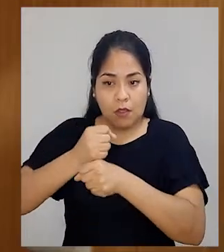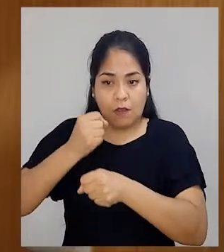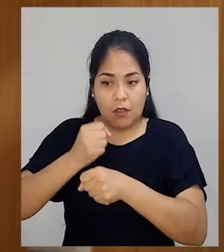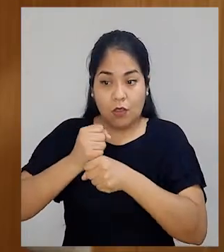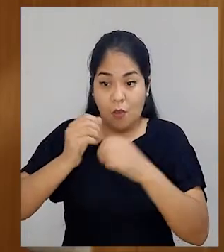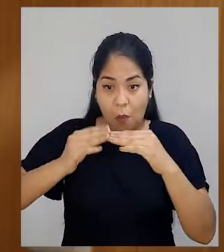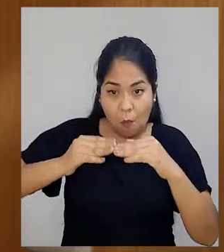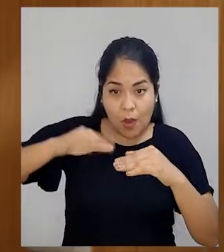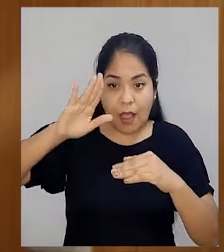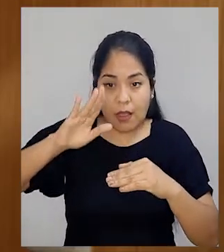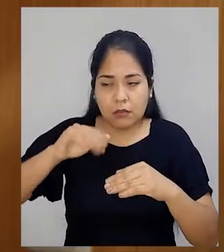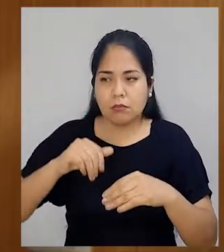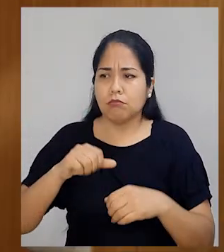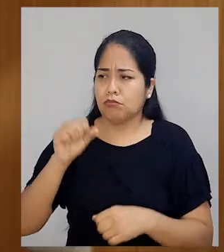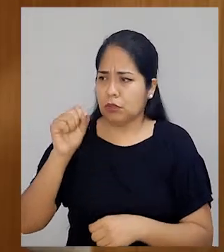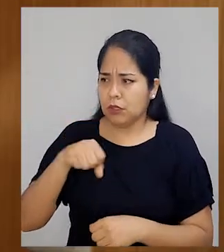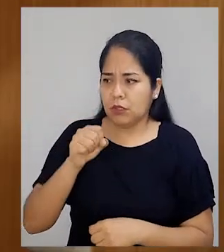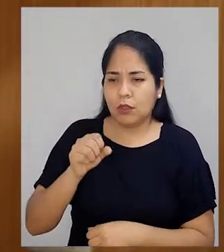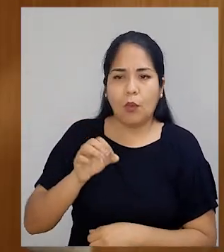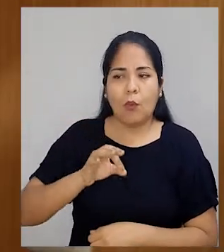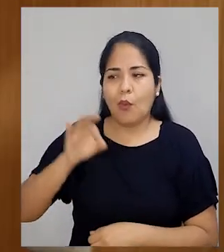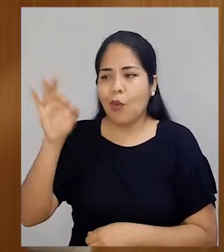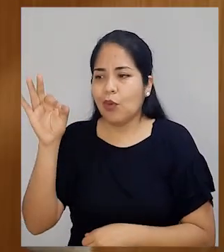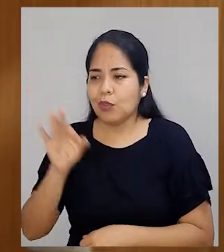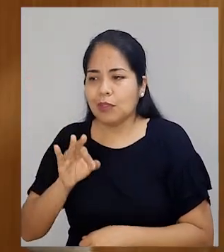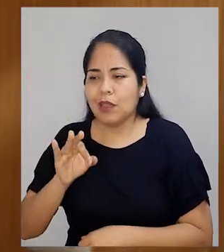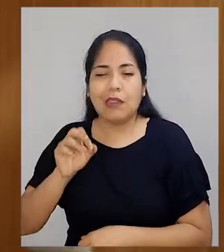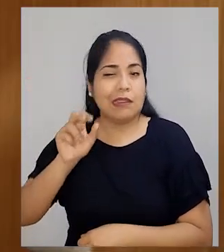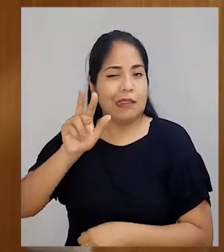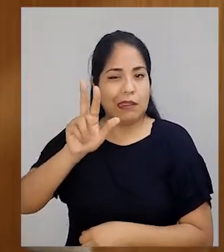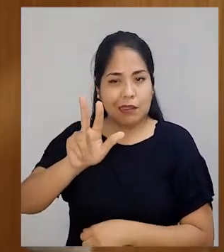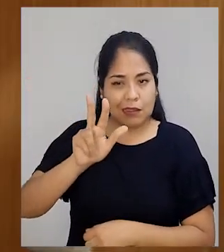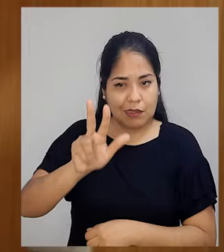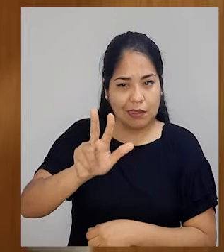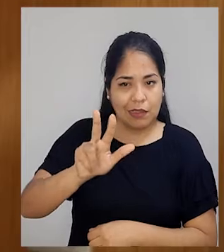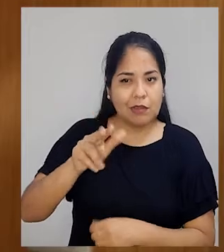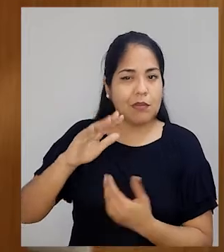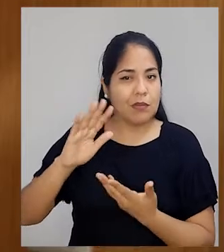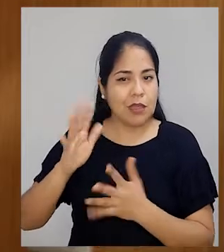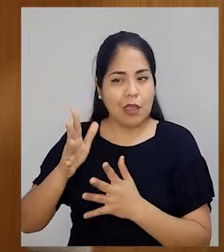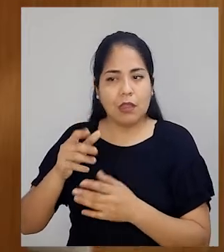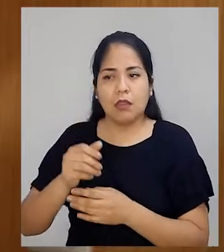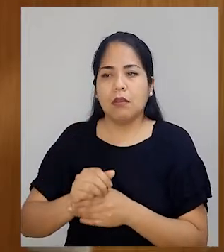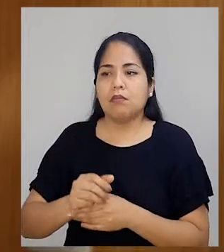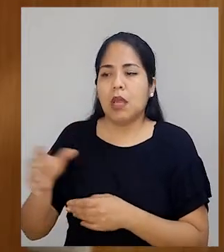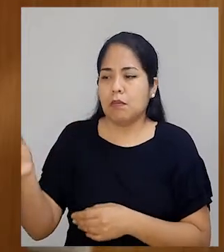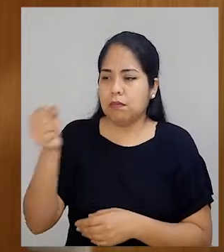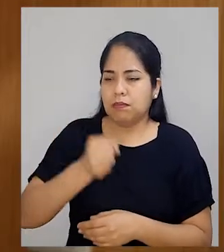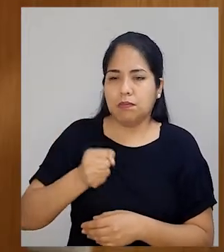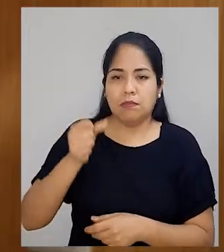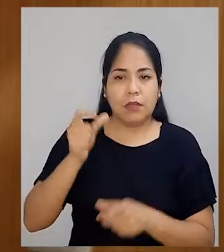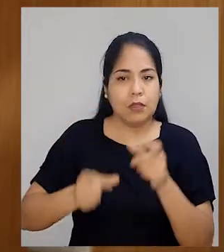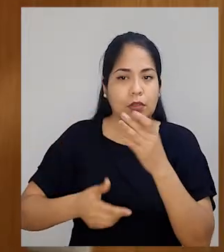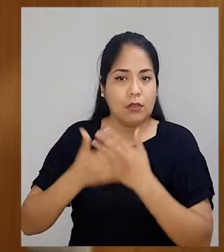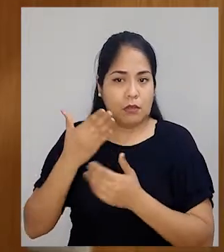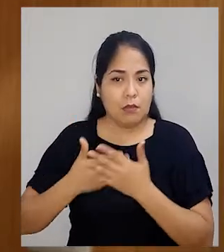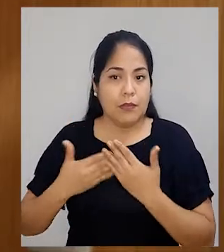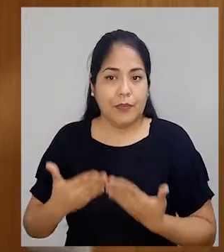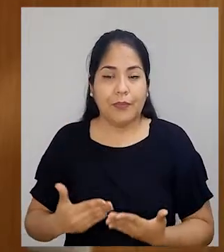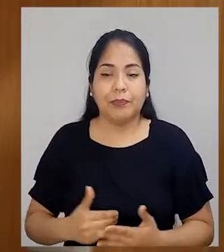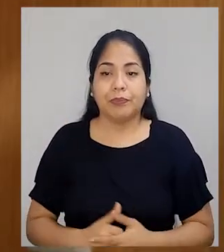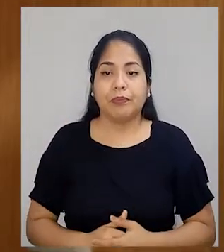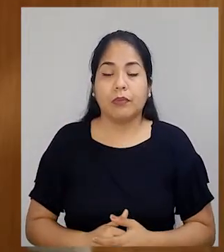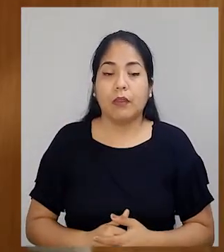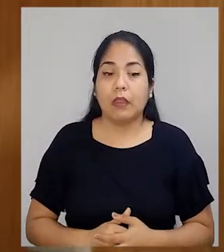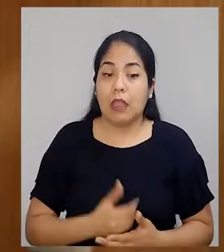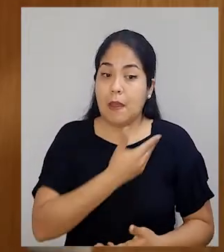cuentan con más de 50 trabajadores de reservar por lo menos el 3% de su planilla a trabajadores